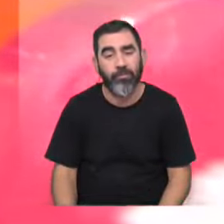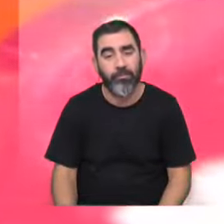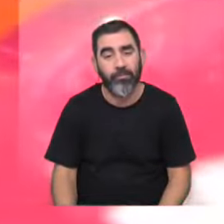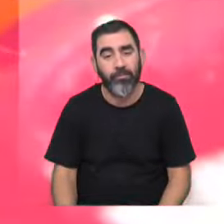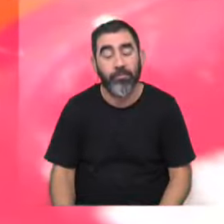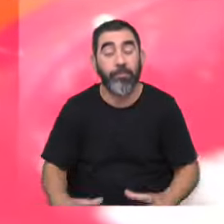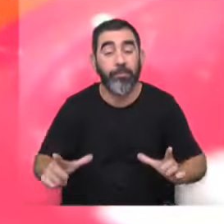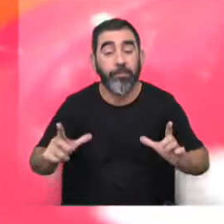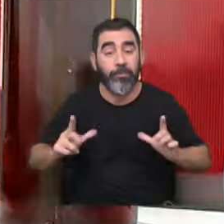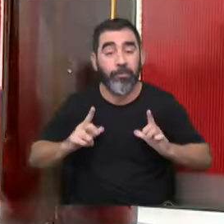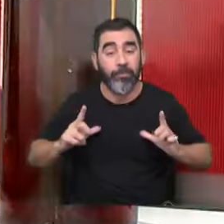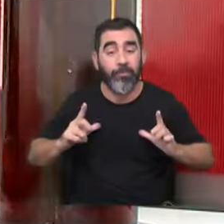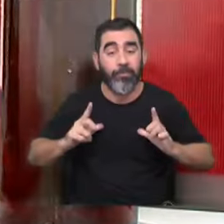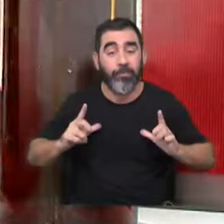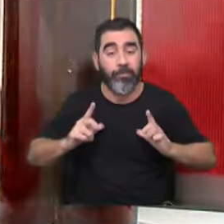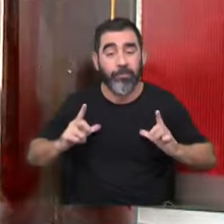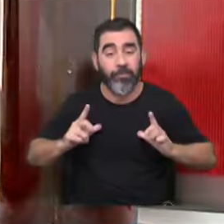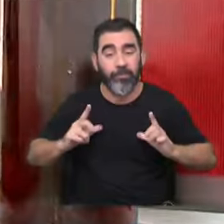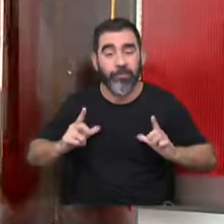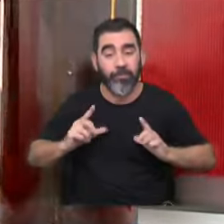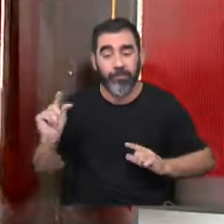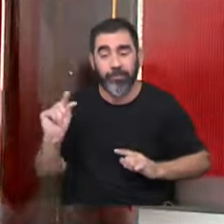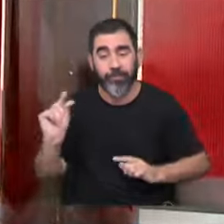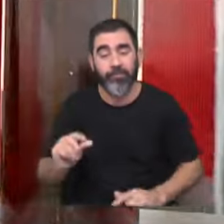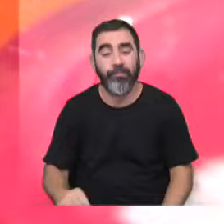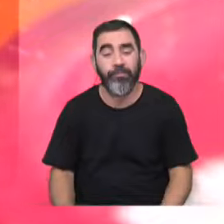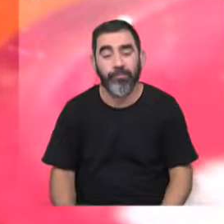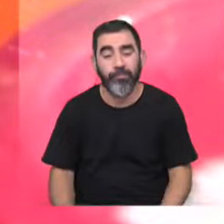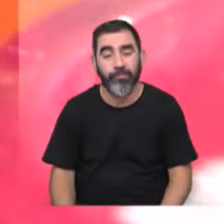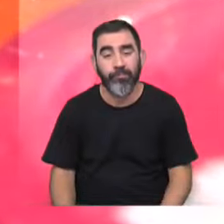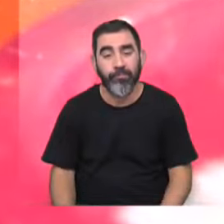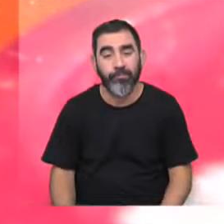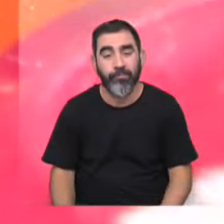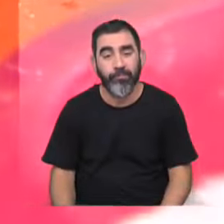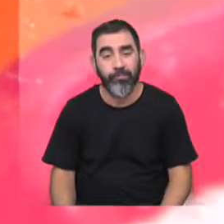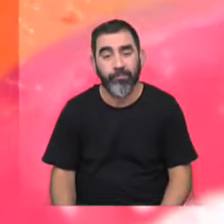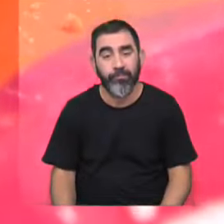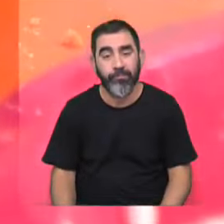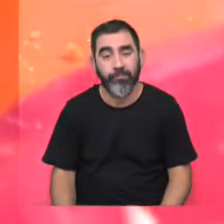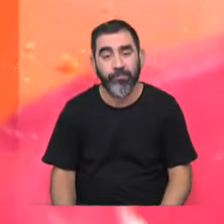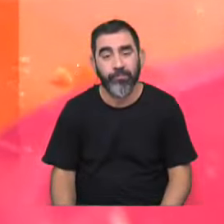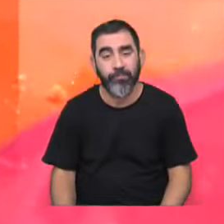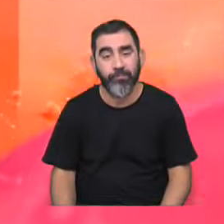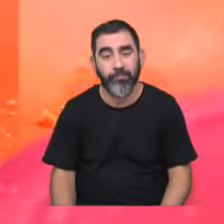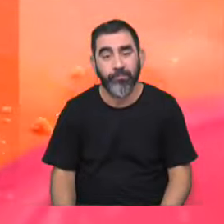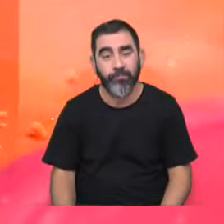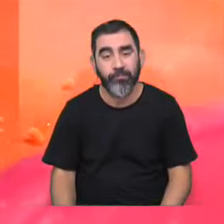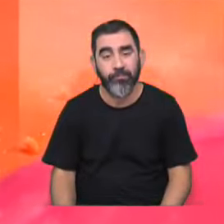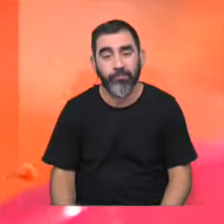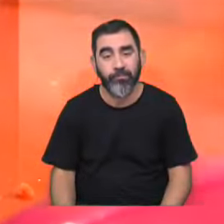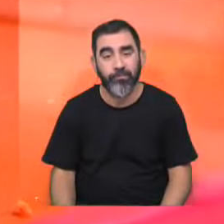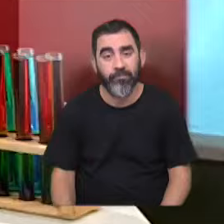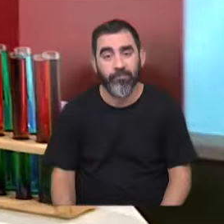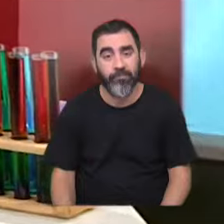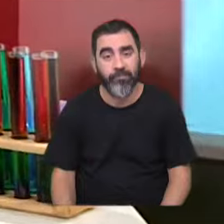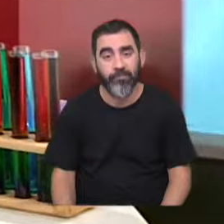que esperar en algún momento, ponemos despacito todo lo que estuvieron formando y capaz que tenemos que esperar